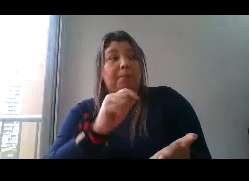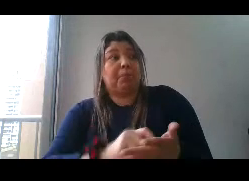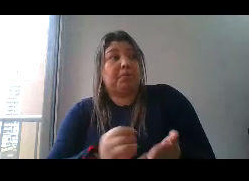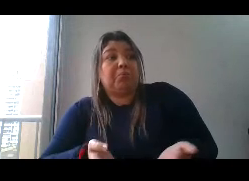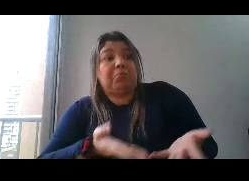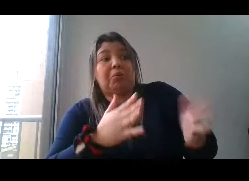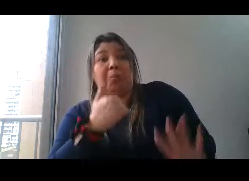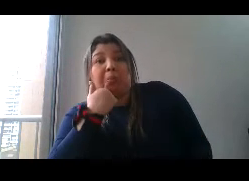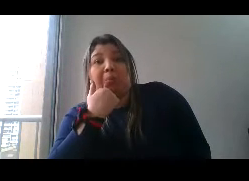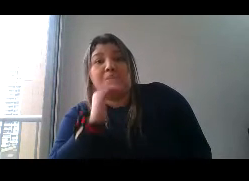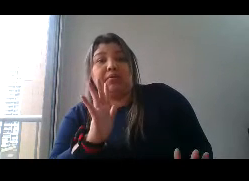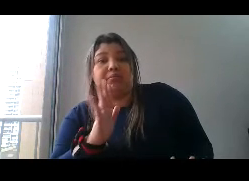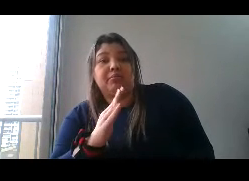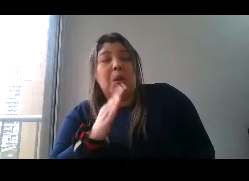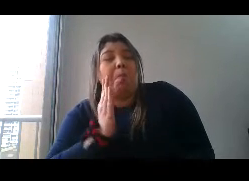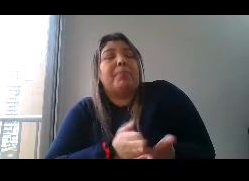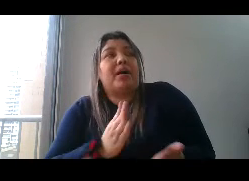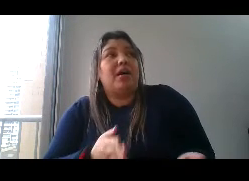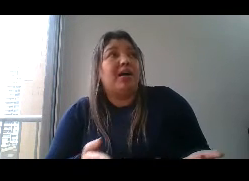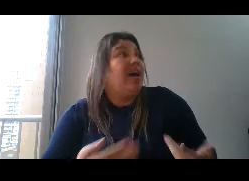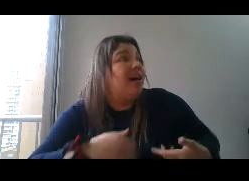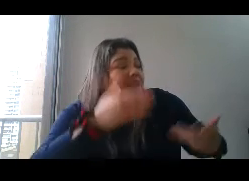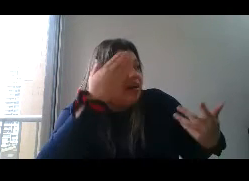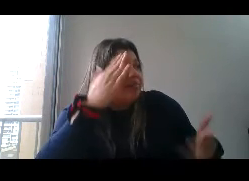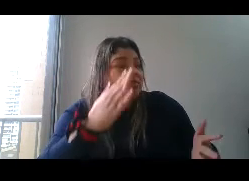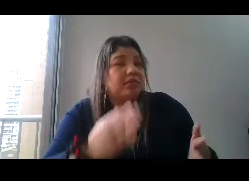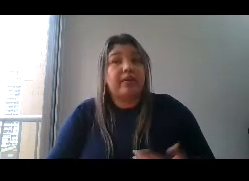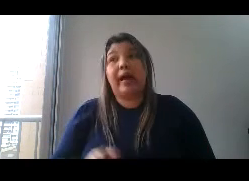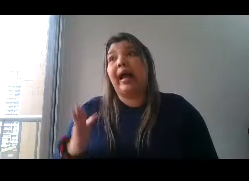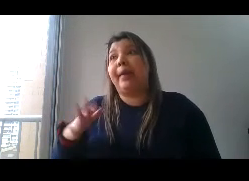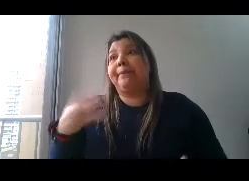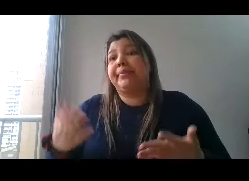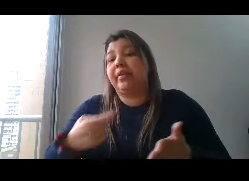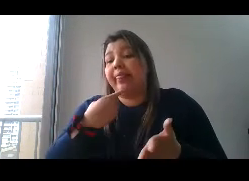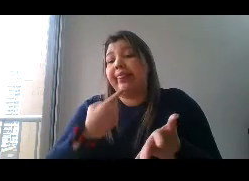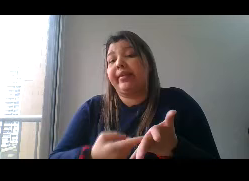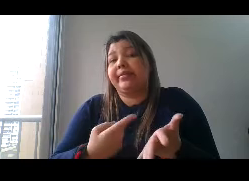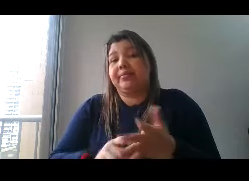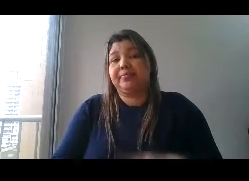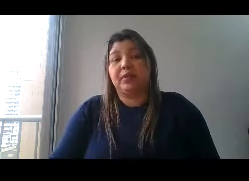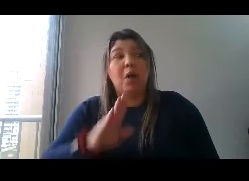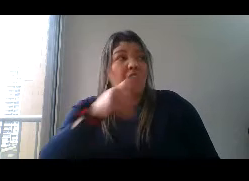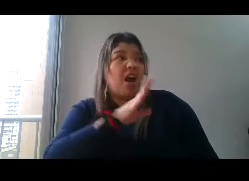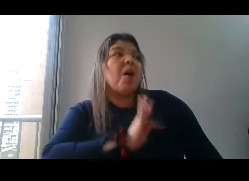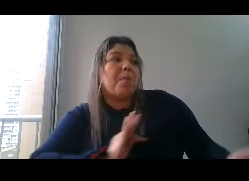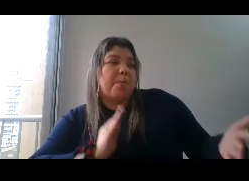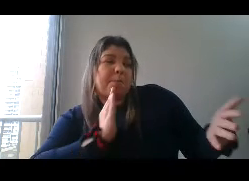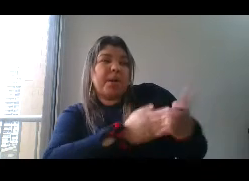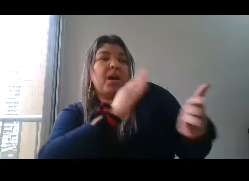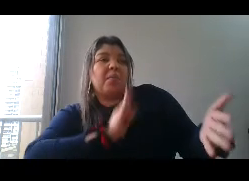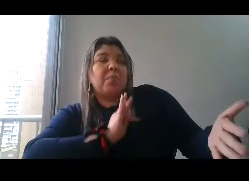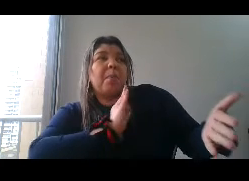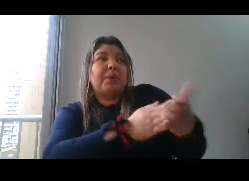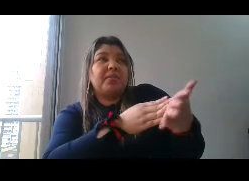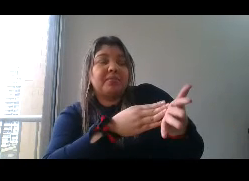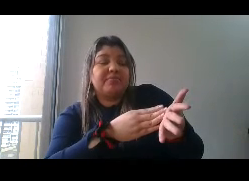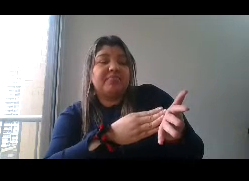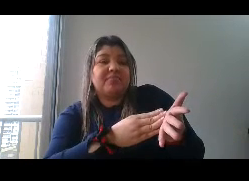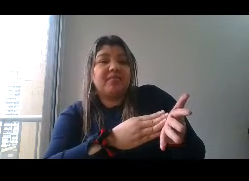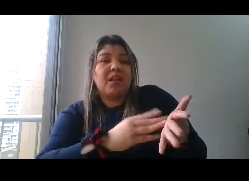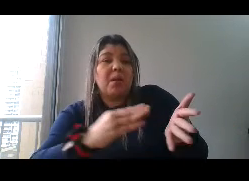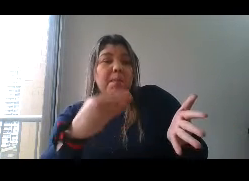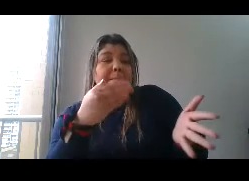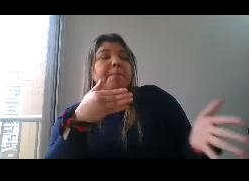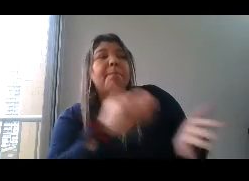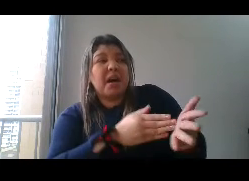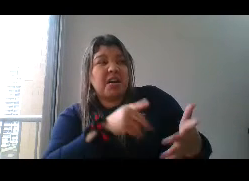y cuando hay algún tipo de demanda, algún tipo de reclamo de parte del